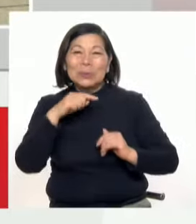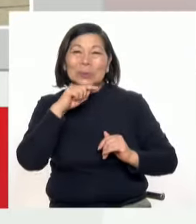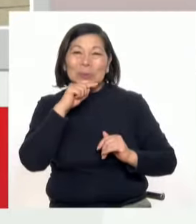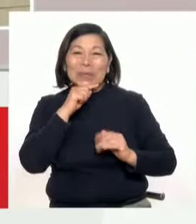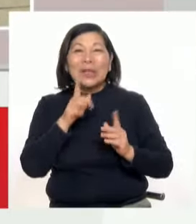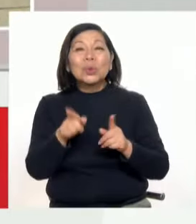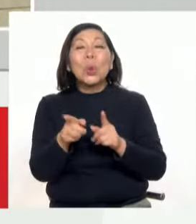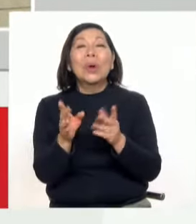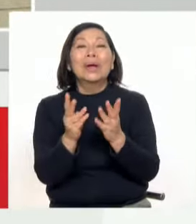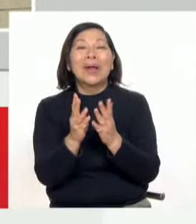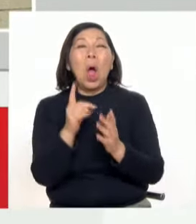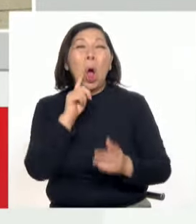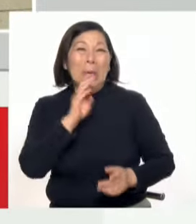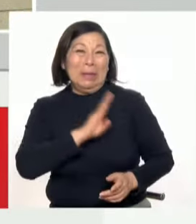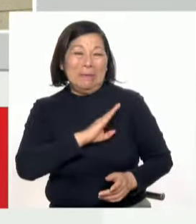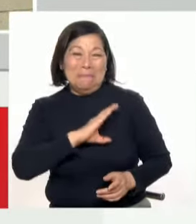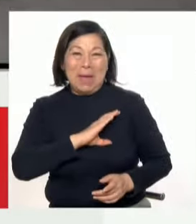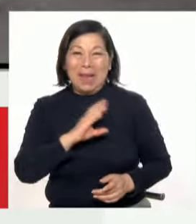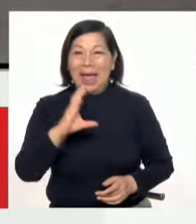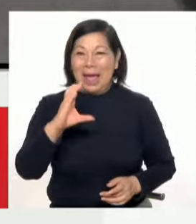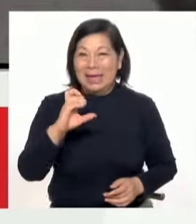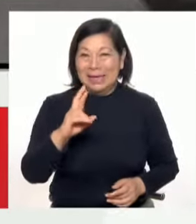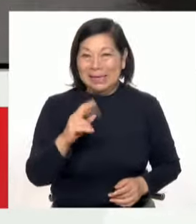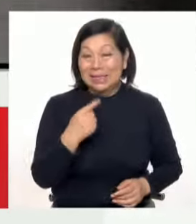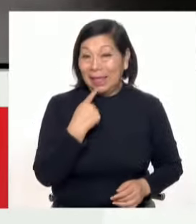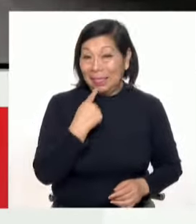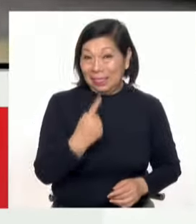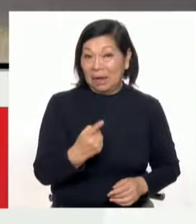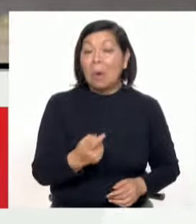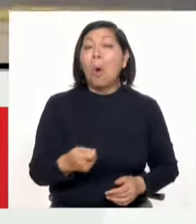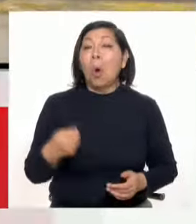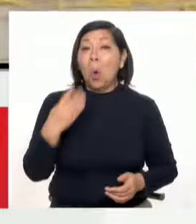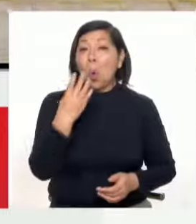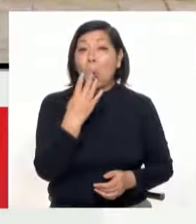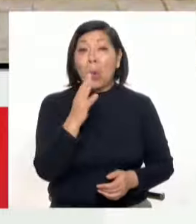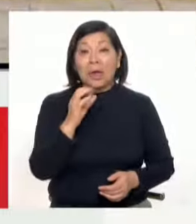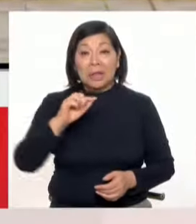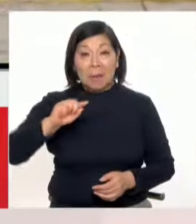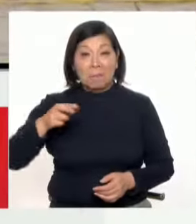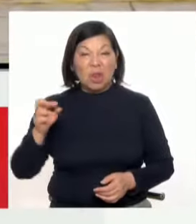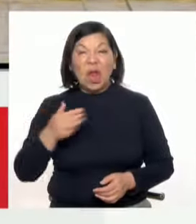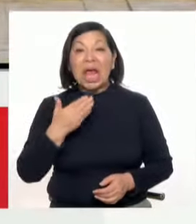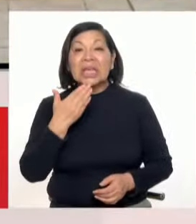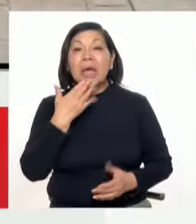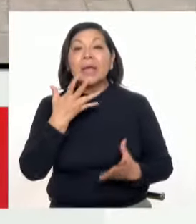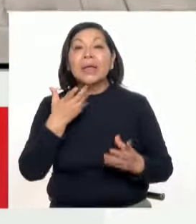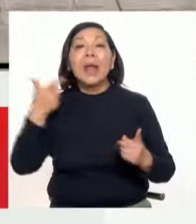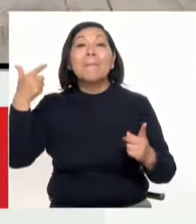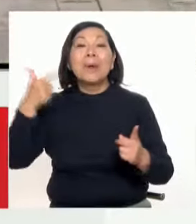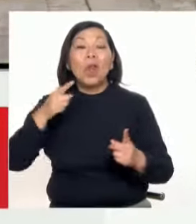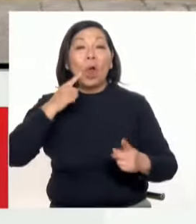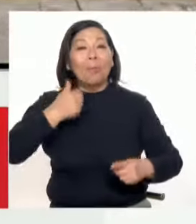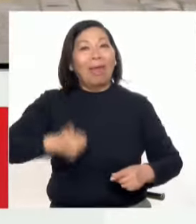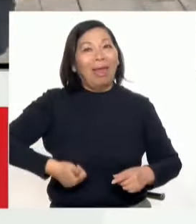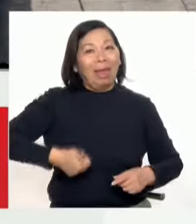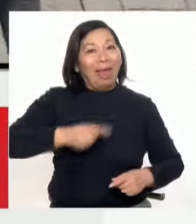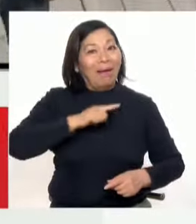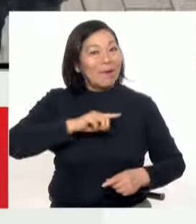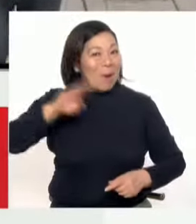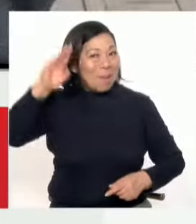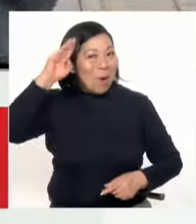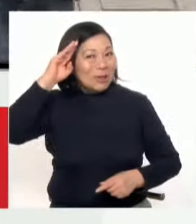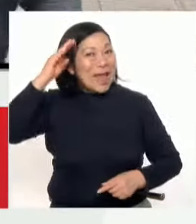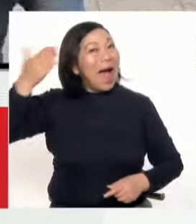quien, recordemos, se hizo viral pues esta noticia, ofrecía $40,000 a quien logre asesinar al jefe de la División de Homicidios